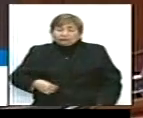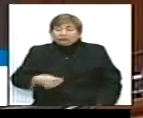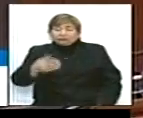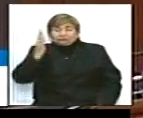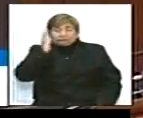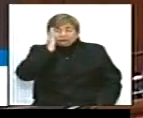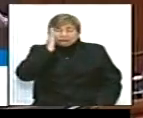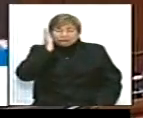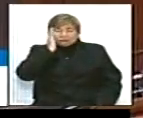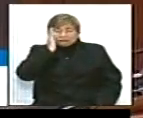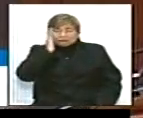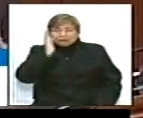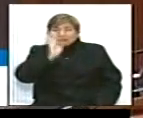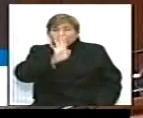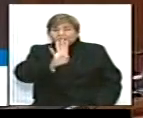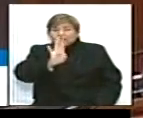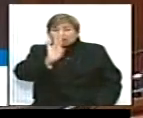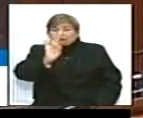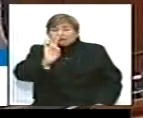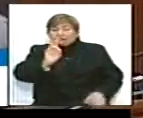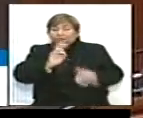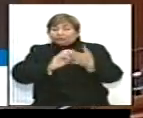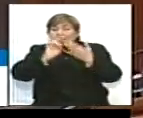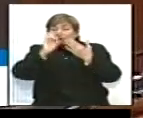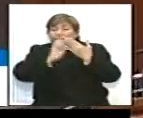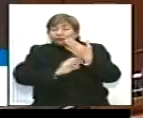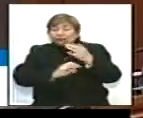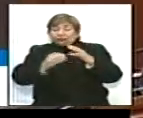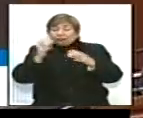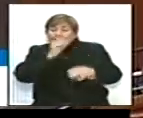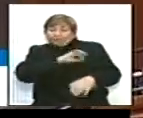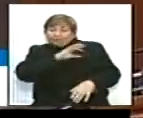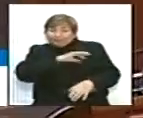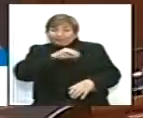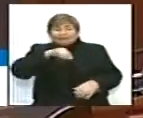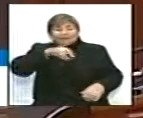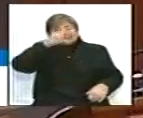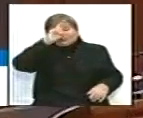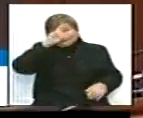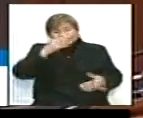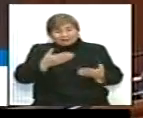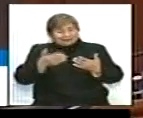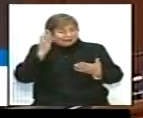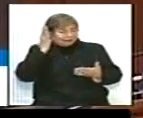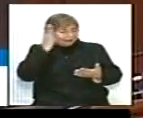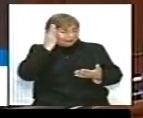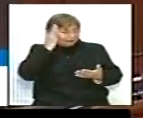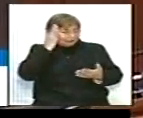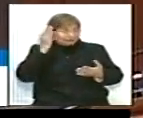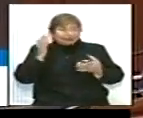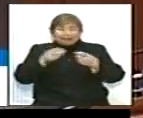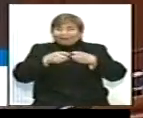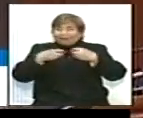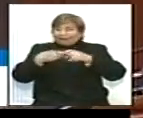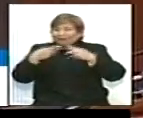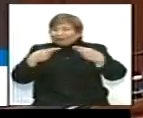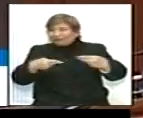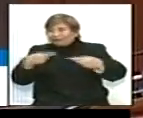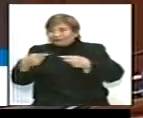Si sabemos que hay 47 proyectos que va a beneficiar al país, sabemos de los conflictos sociales que se tiene,